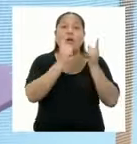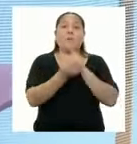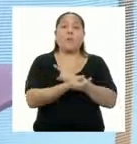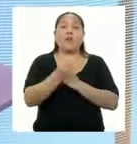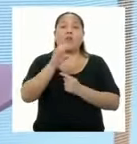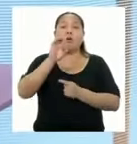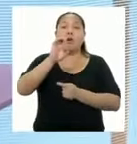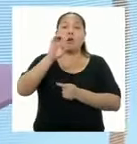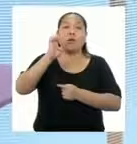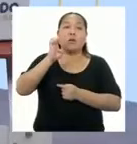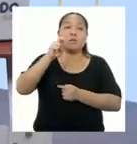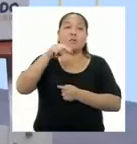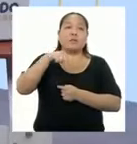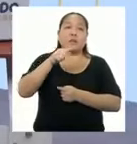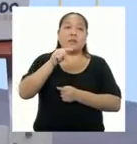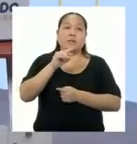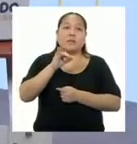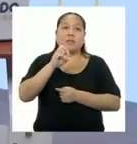centímetros.